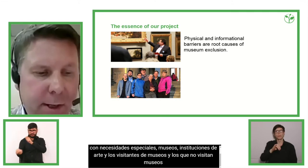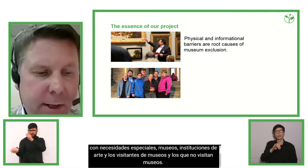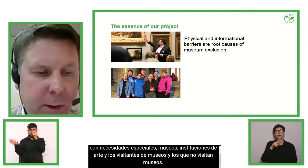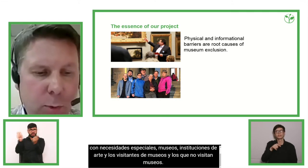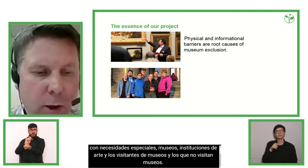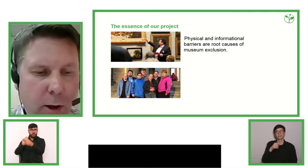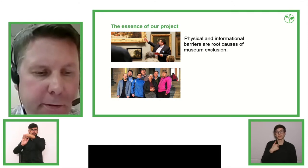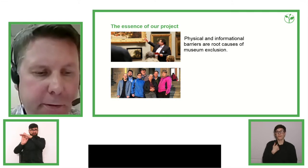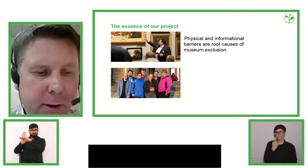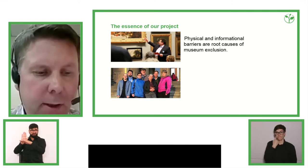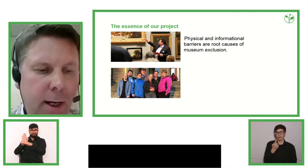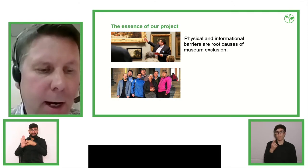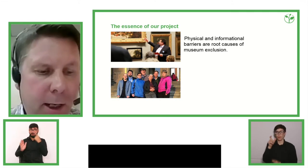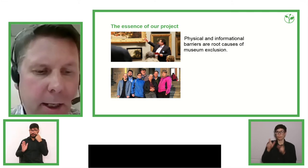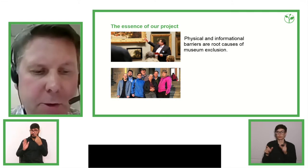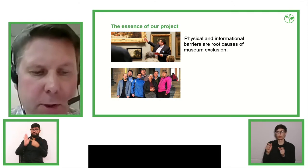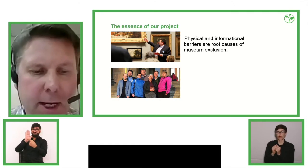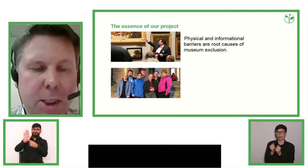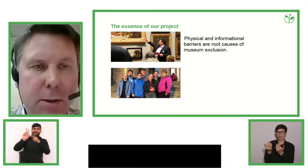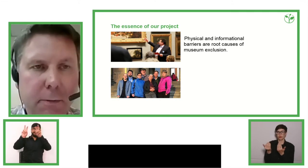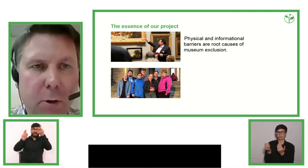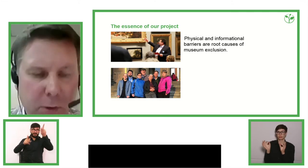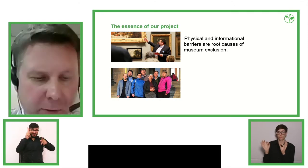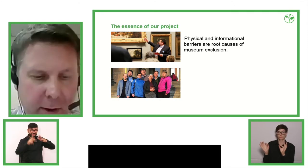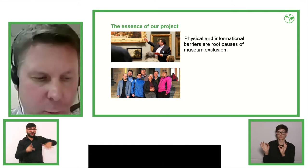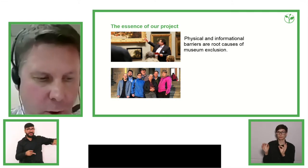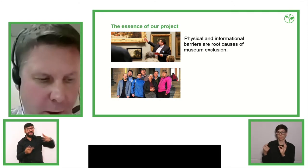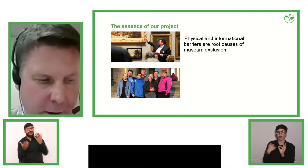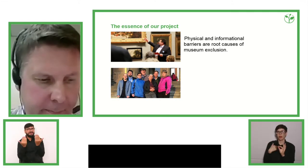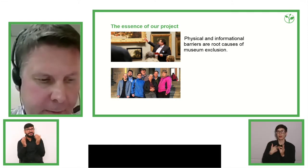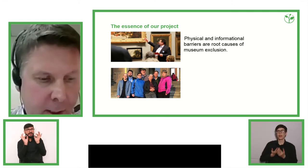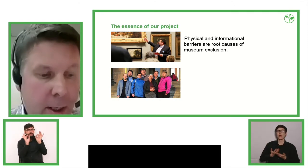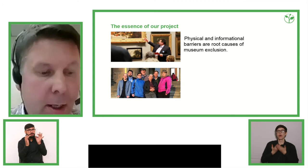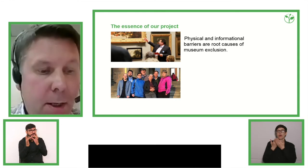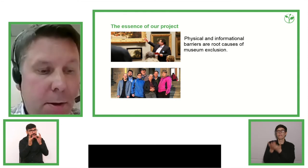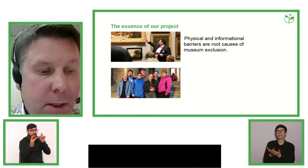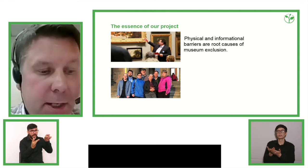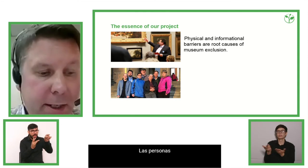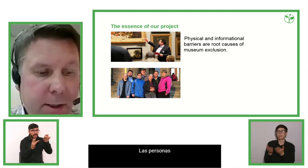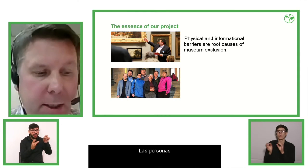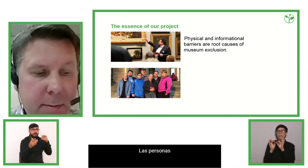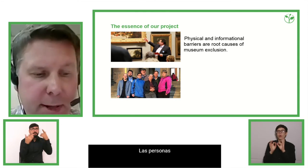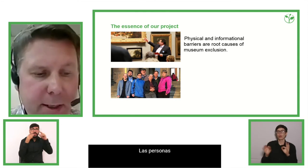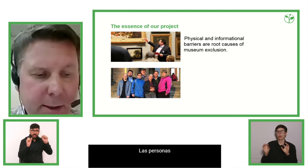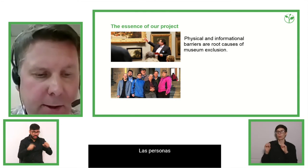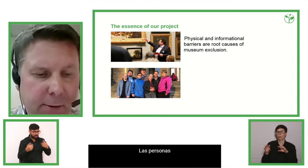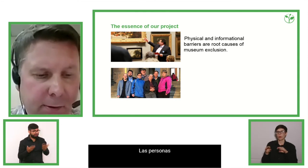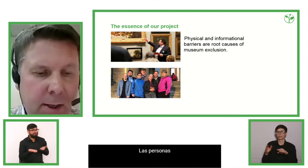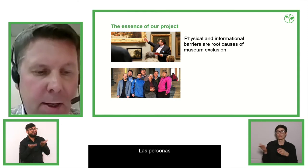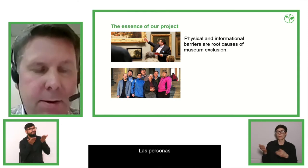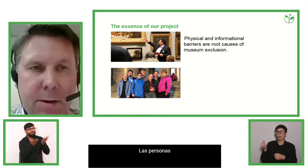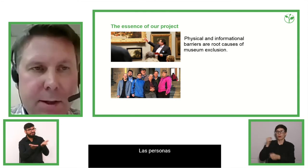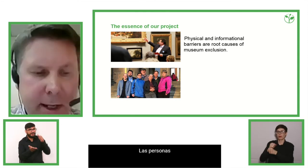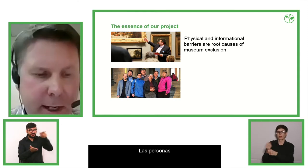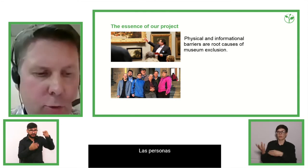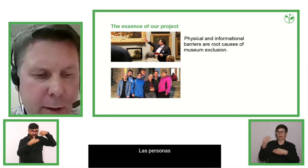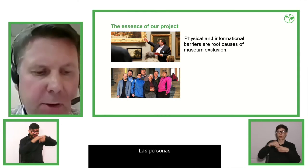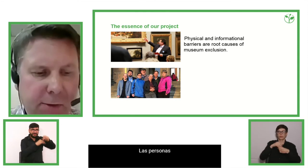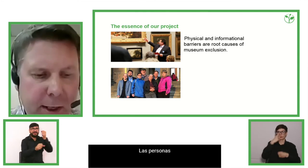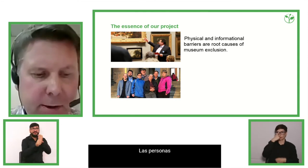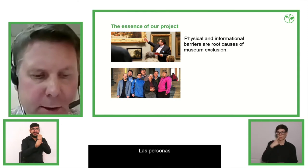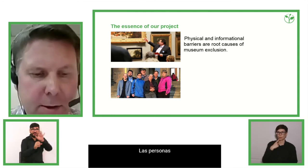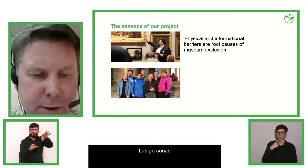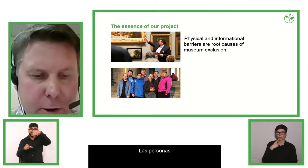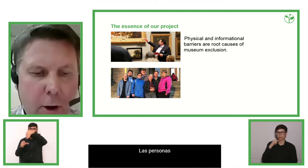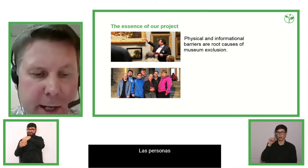especiales en actividades que ofrecemos como educación para trabajo de museo. El impacto es